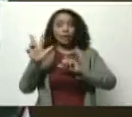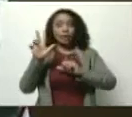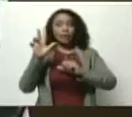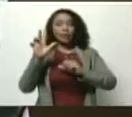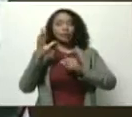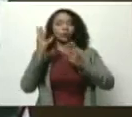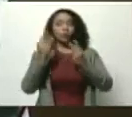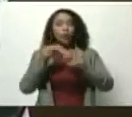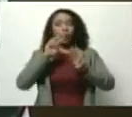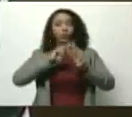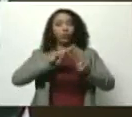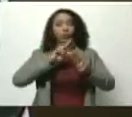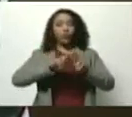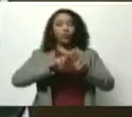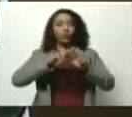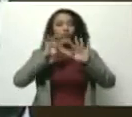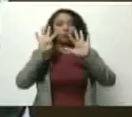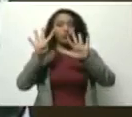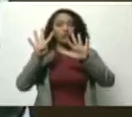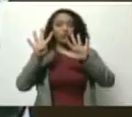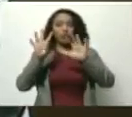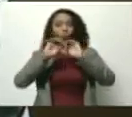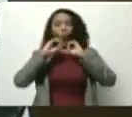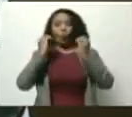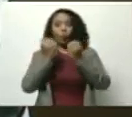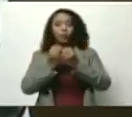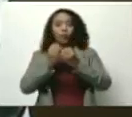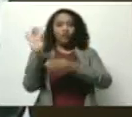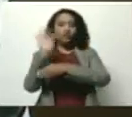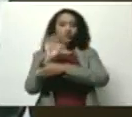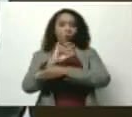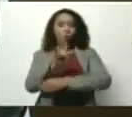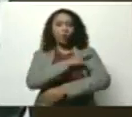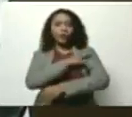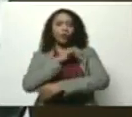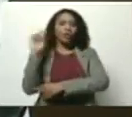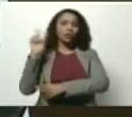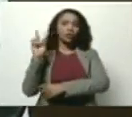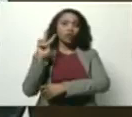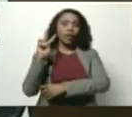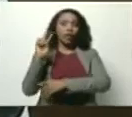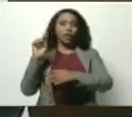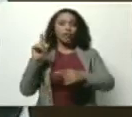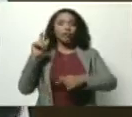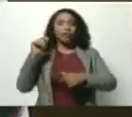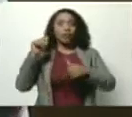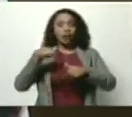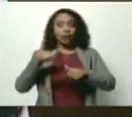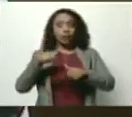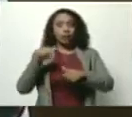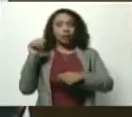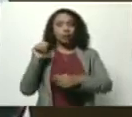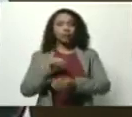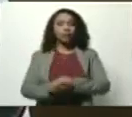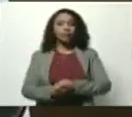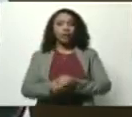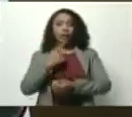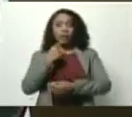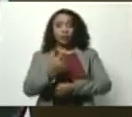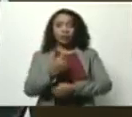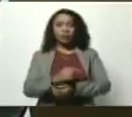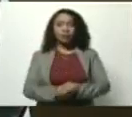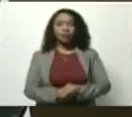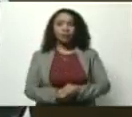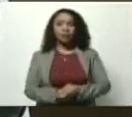reglamento de organización y funcionamiento de la universidad venezolana de los hidrocarburos de creta